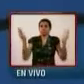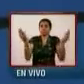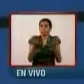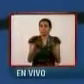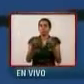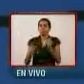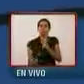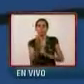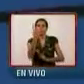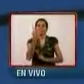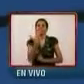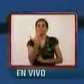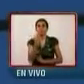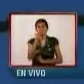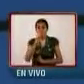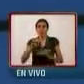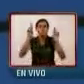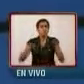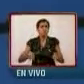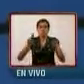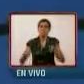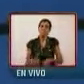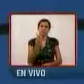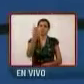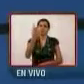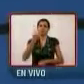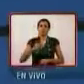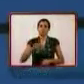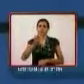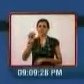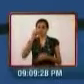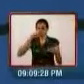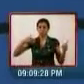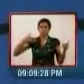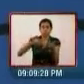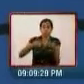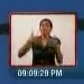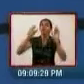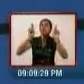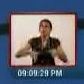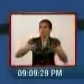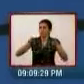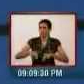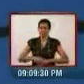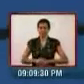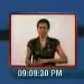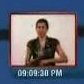años sucede esto. Primera vez en 30 años.